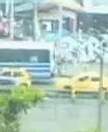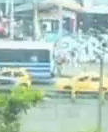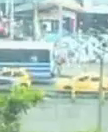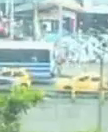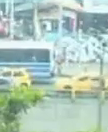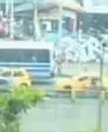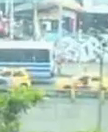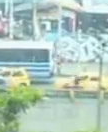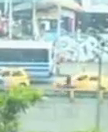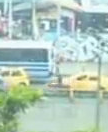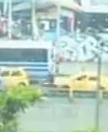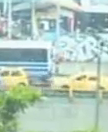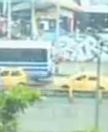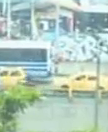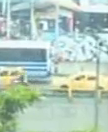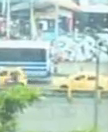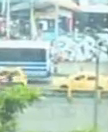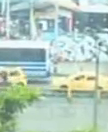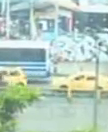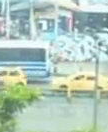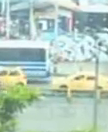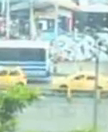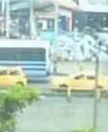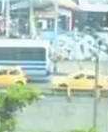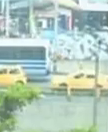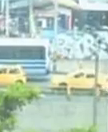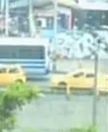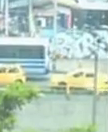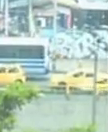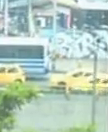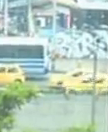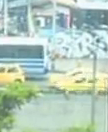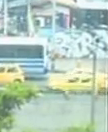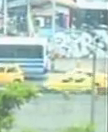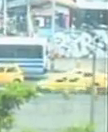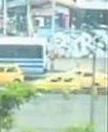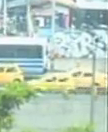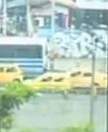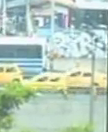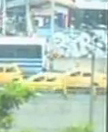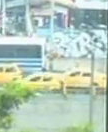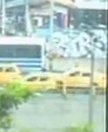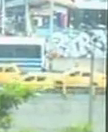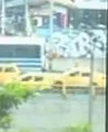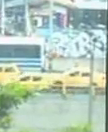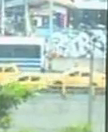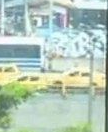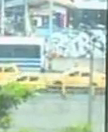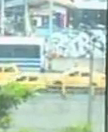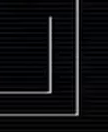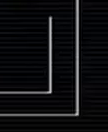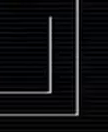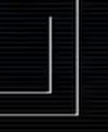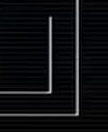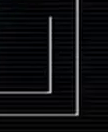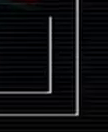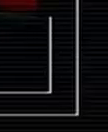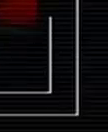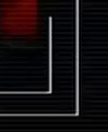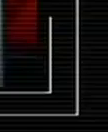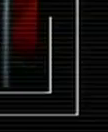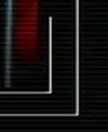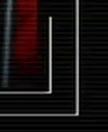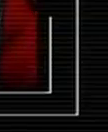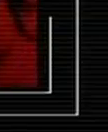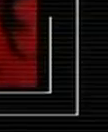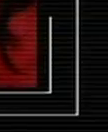A Viviana le quiero contestar que Teleantioquia tomó la decisión de modificar el formato de lengua de señas en la programación, teniendo en cuenta